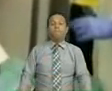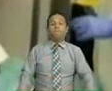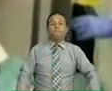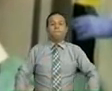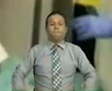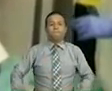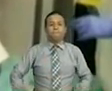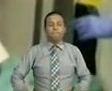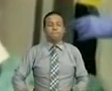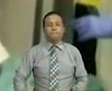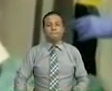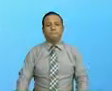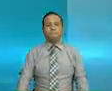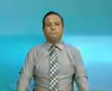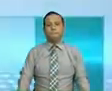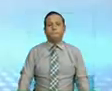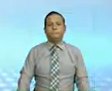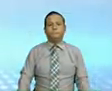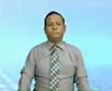Morán.